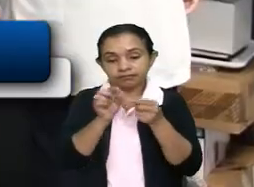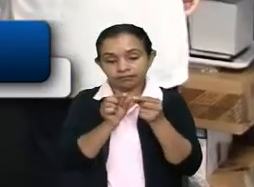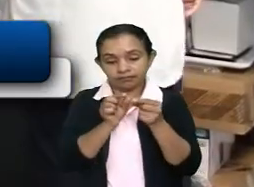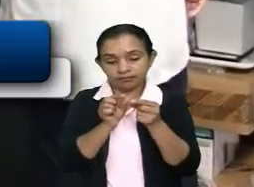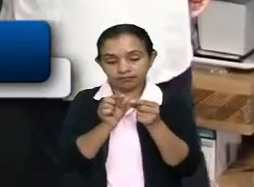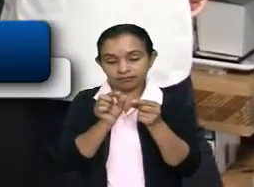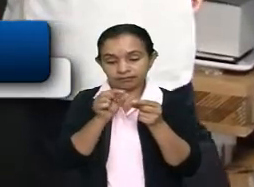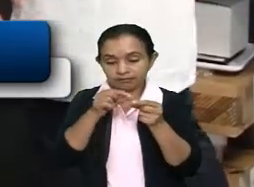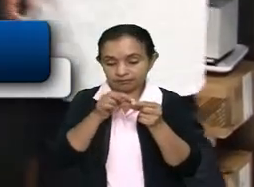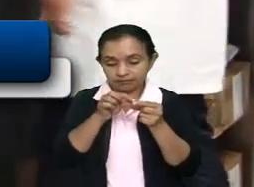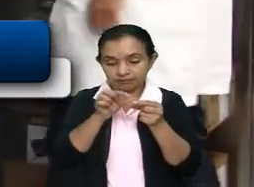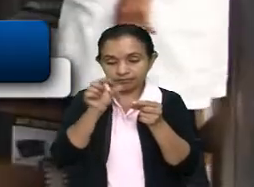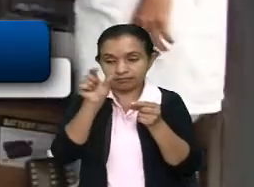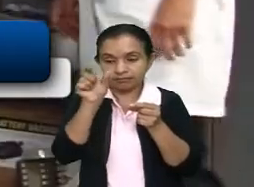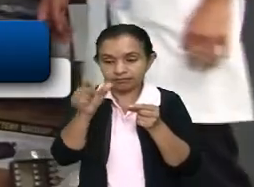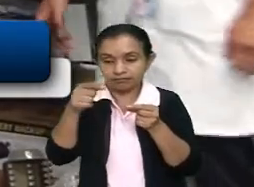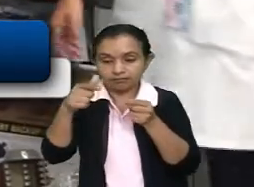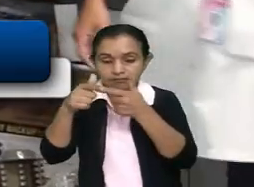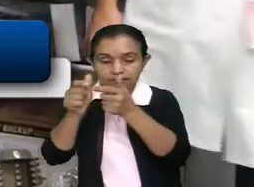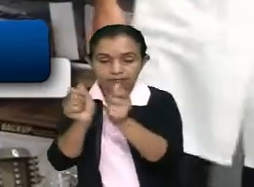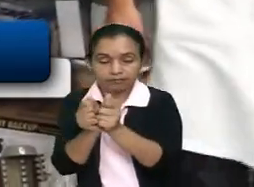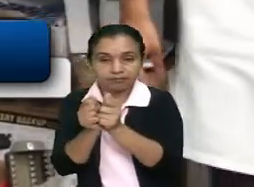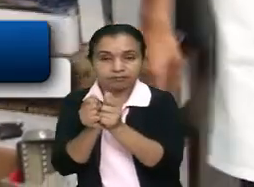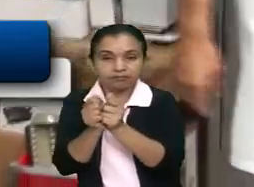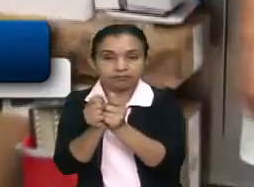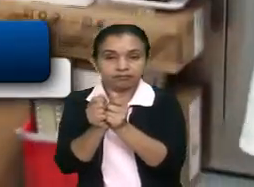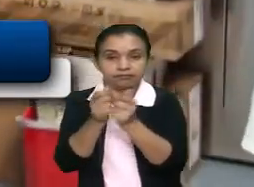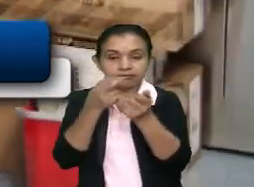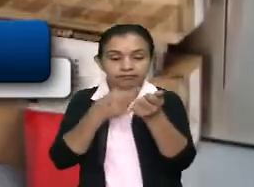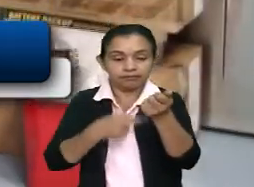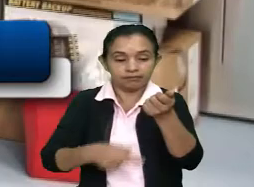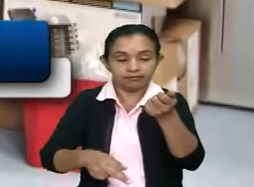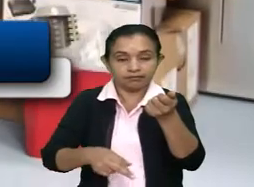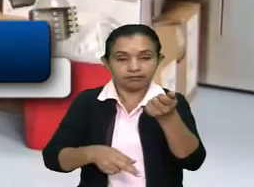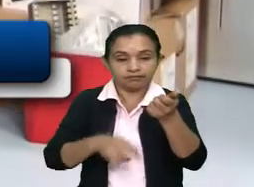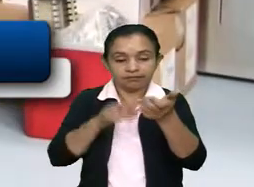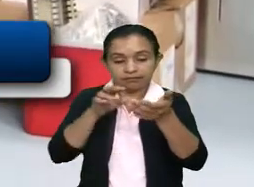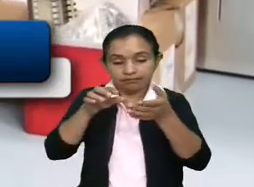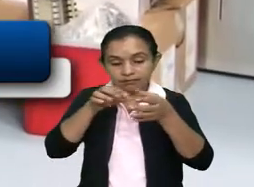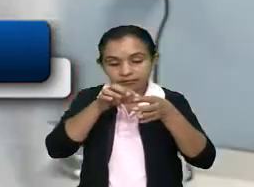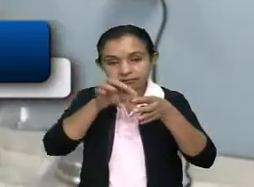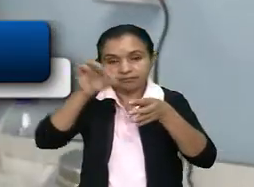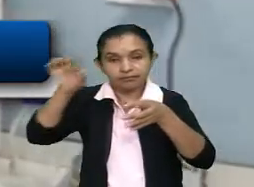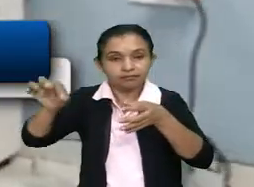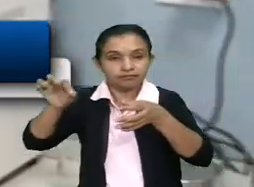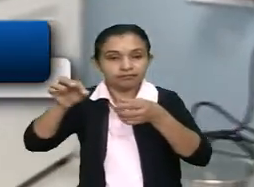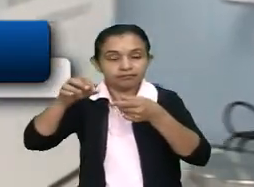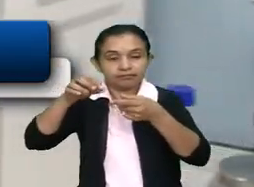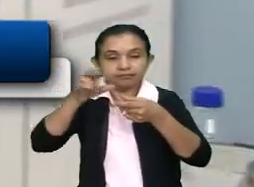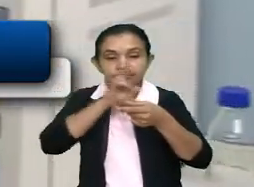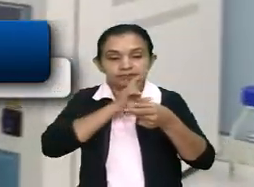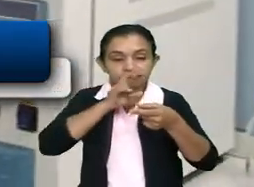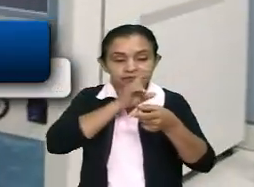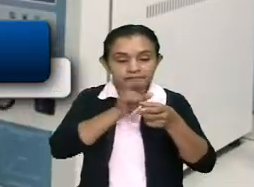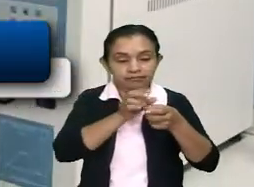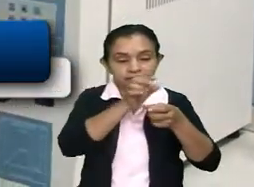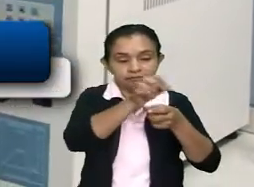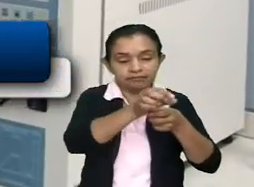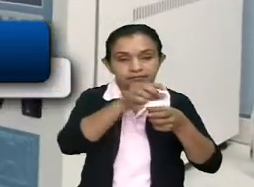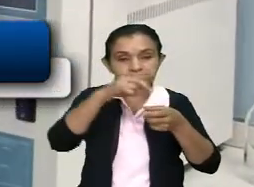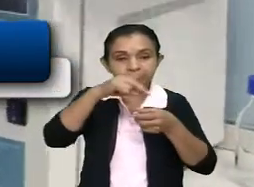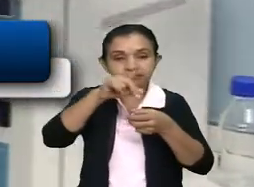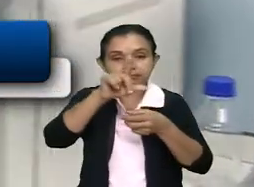que fraile fraccionamos la sangre ya lo mencioné sacamos un concentrado de glóbulos rojos plasma